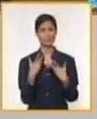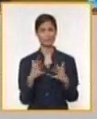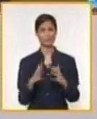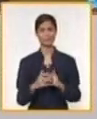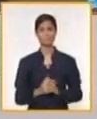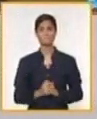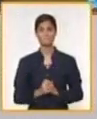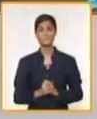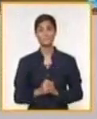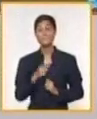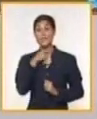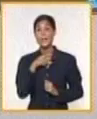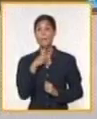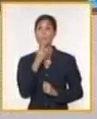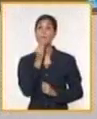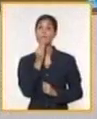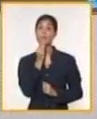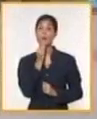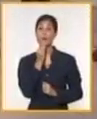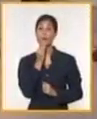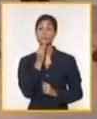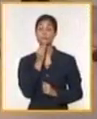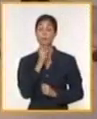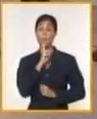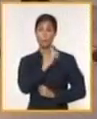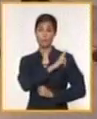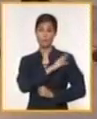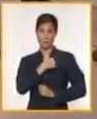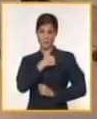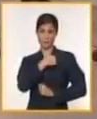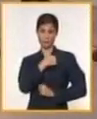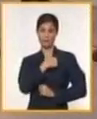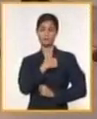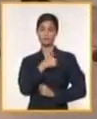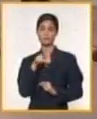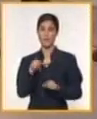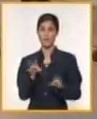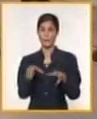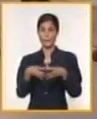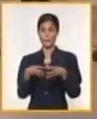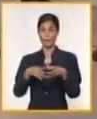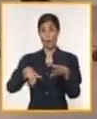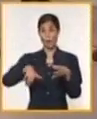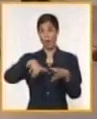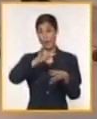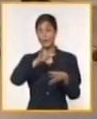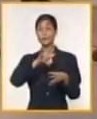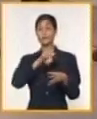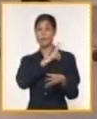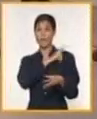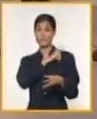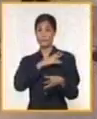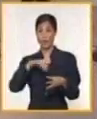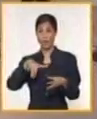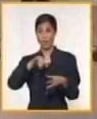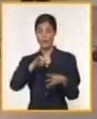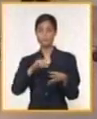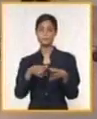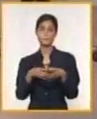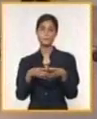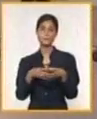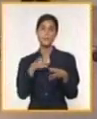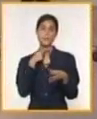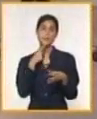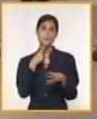oficial israelí de la defensa antiaérea admitió hace 2 días, ayer o